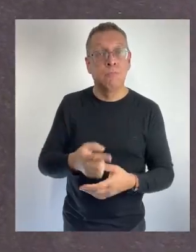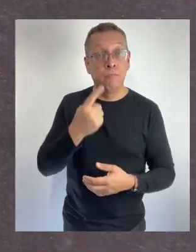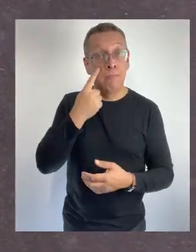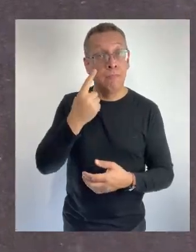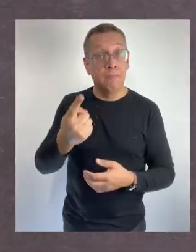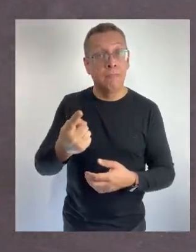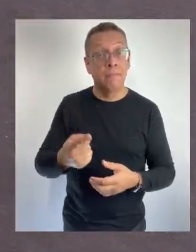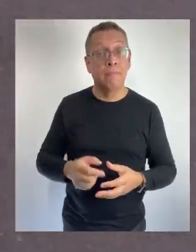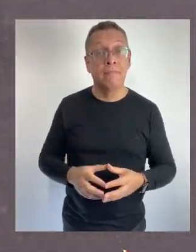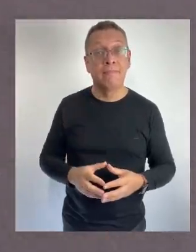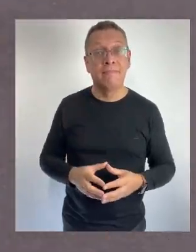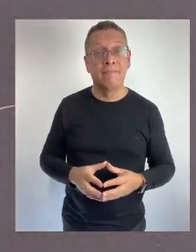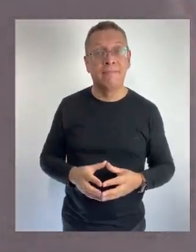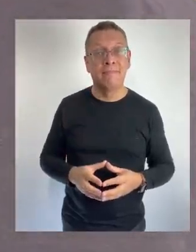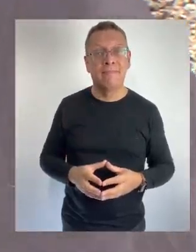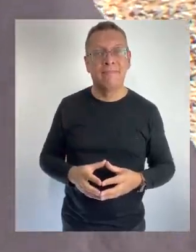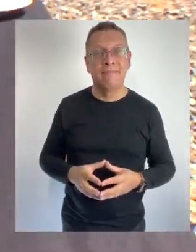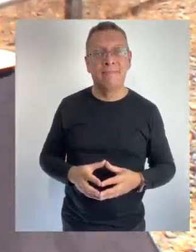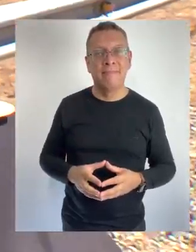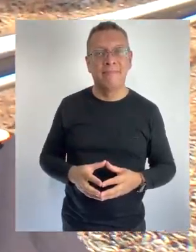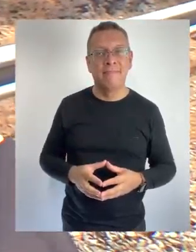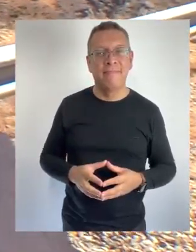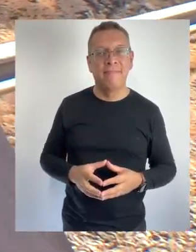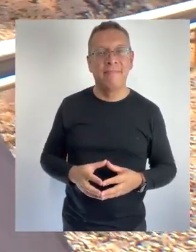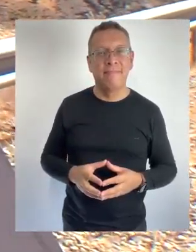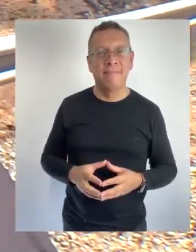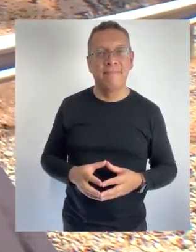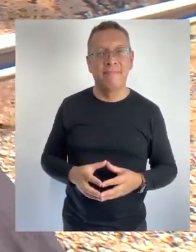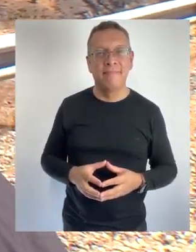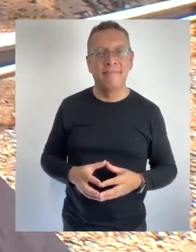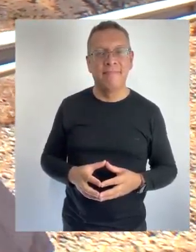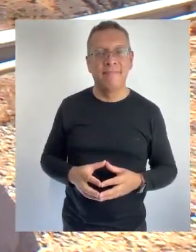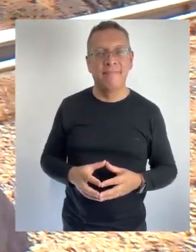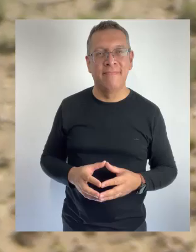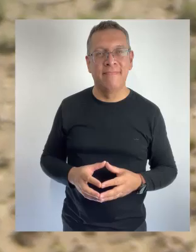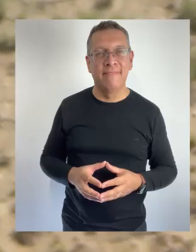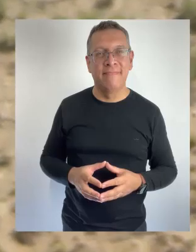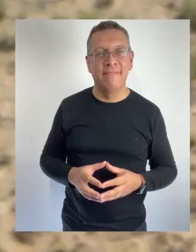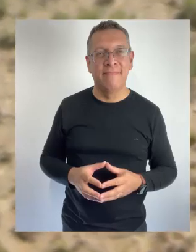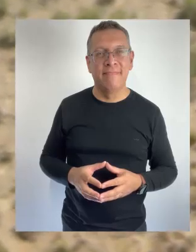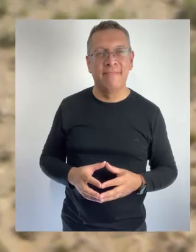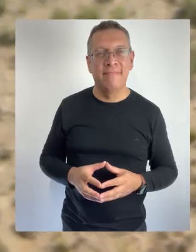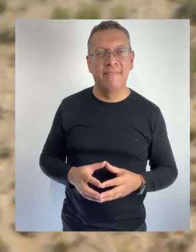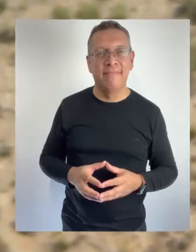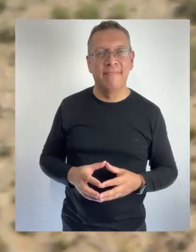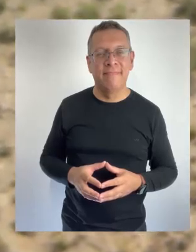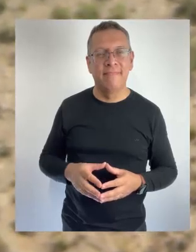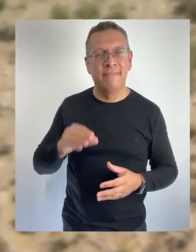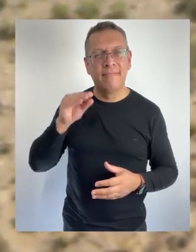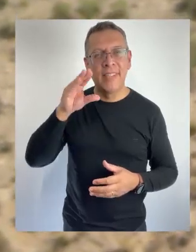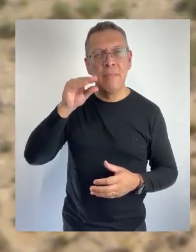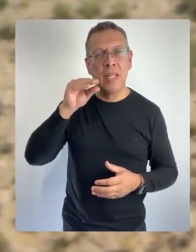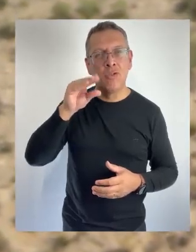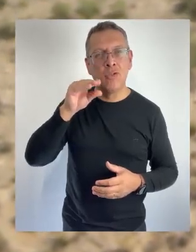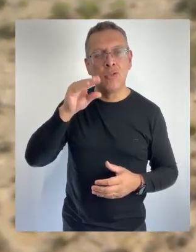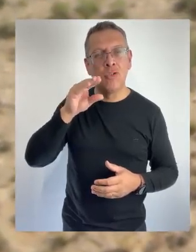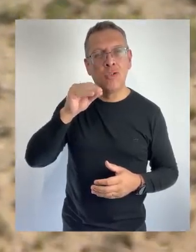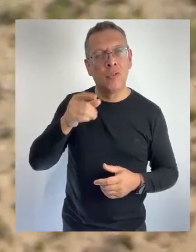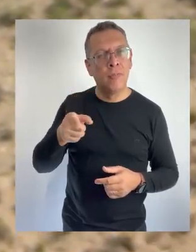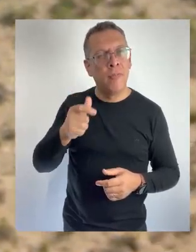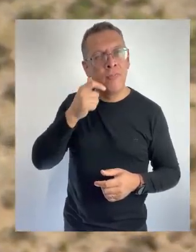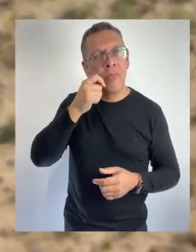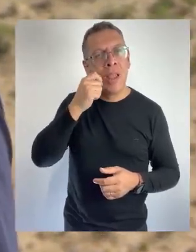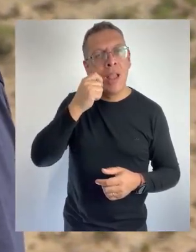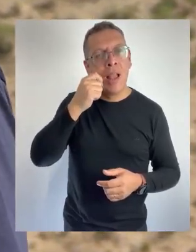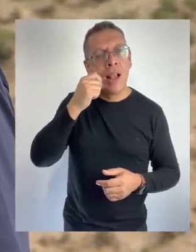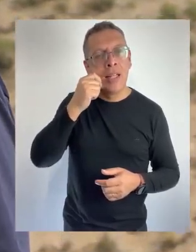pues, está nada de grasa. ¿Y sabes nada qué? Nada de aceite. Y en general el pato es como, no sé, tú que